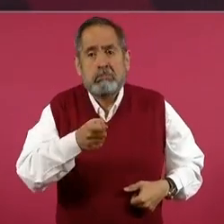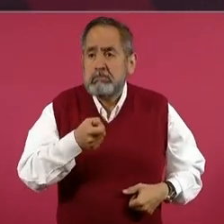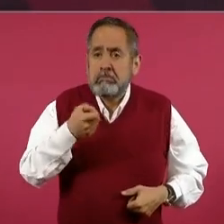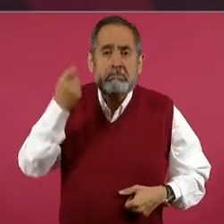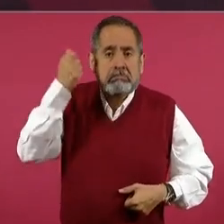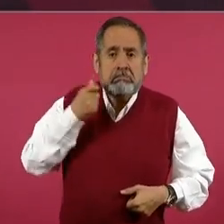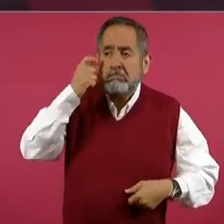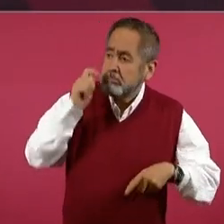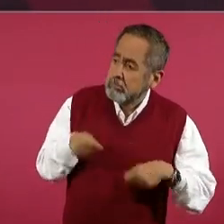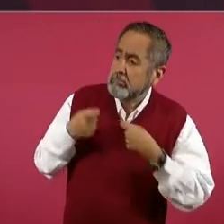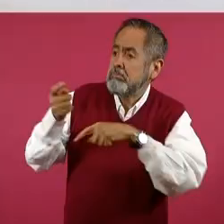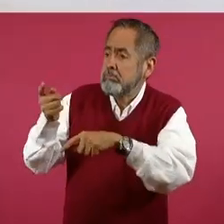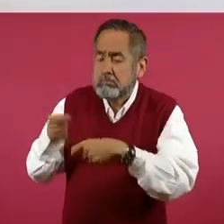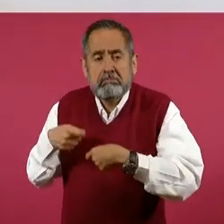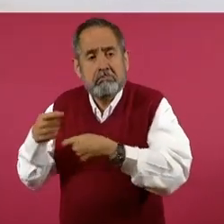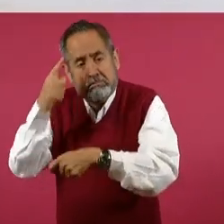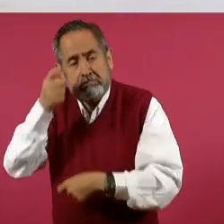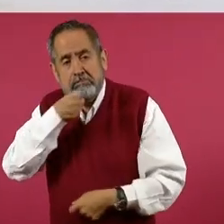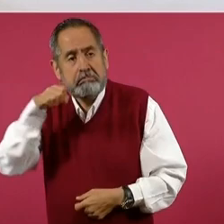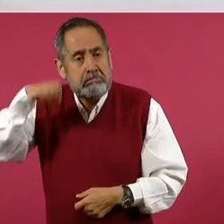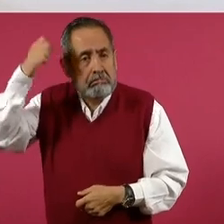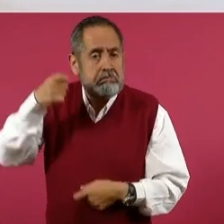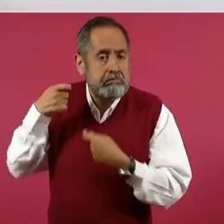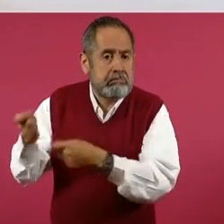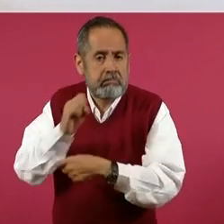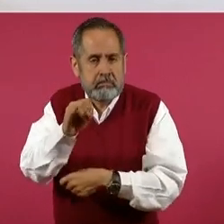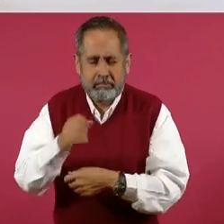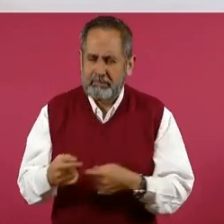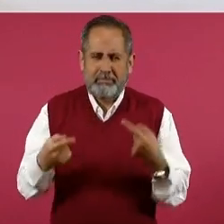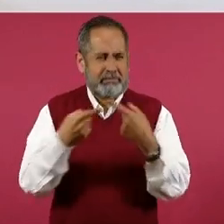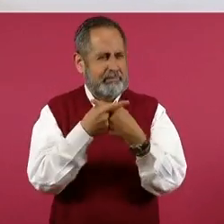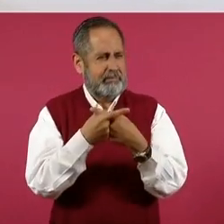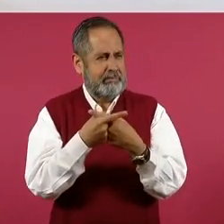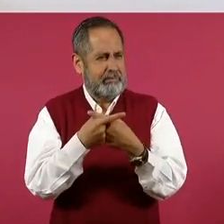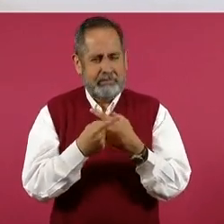no vamos a quitar los programas de bienestar.